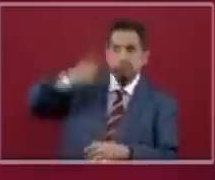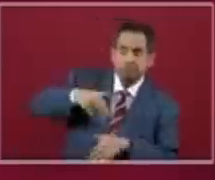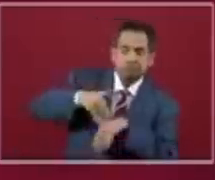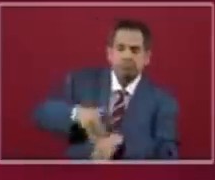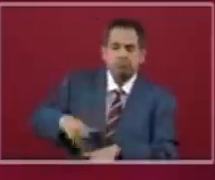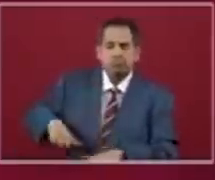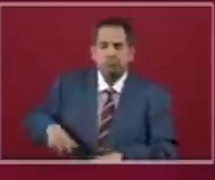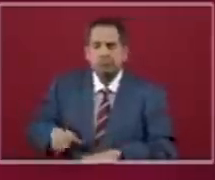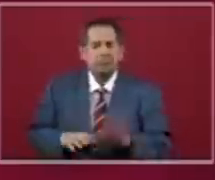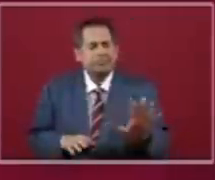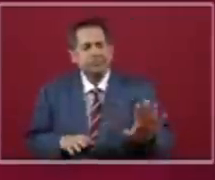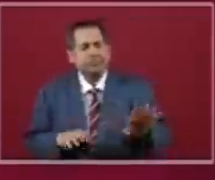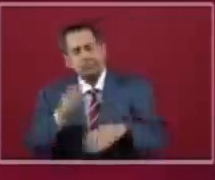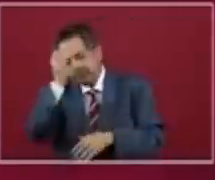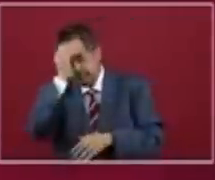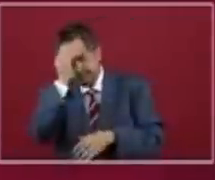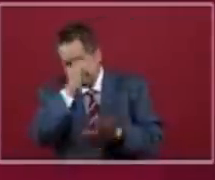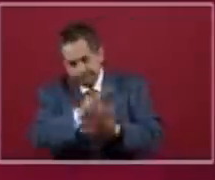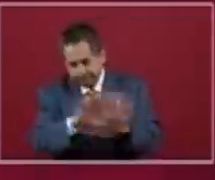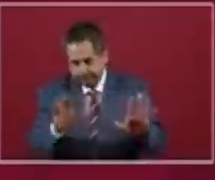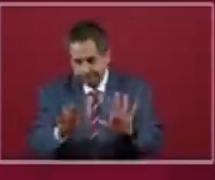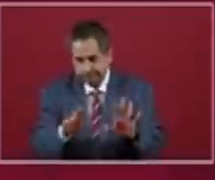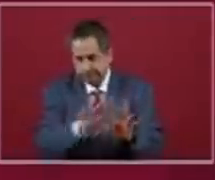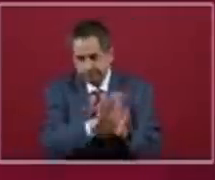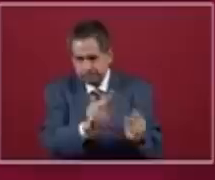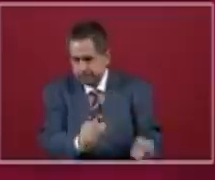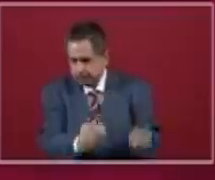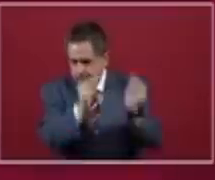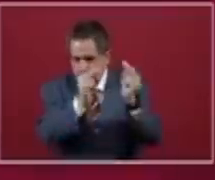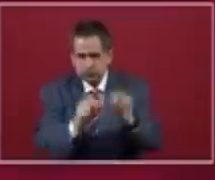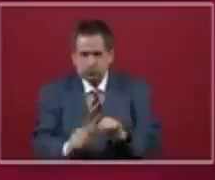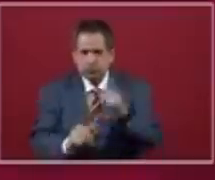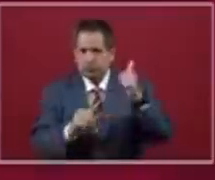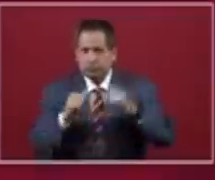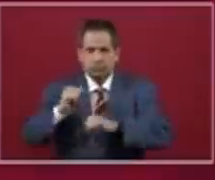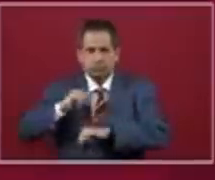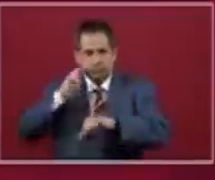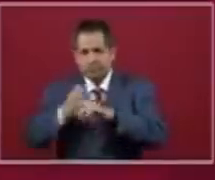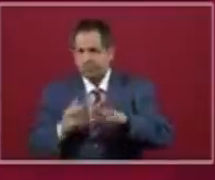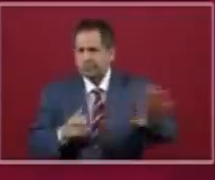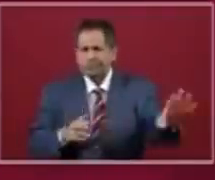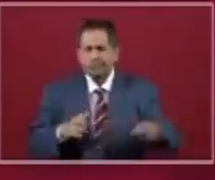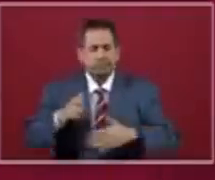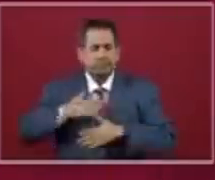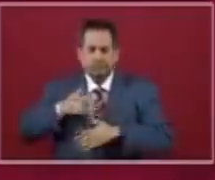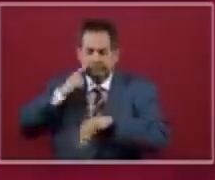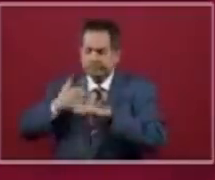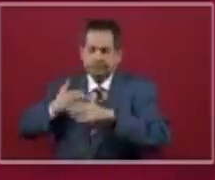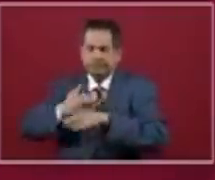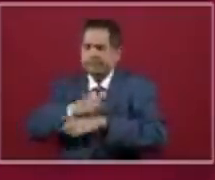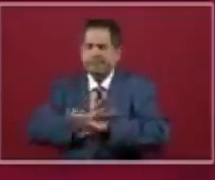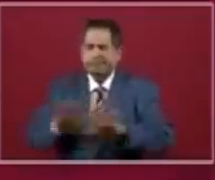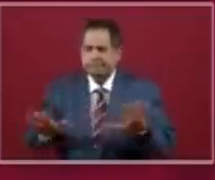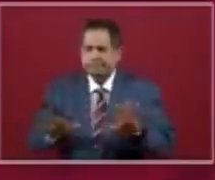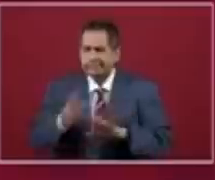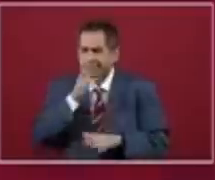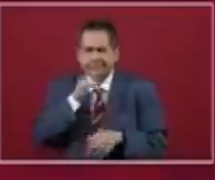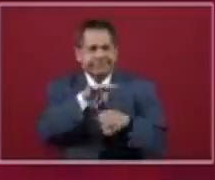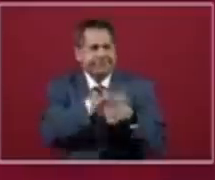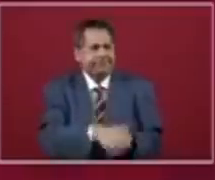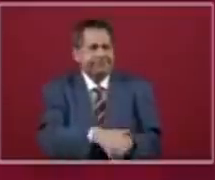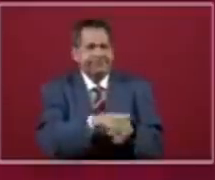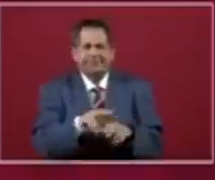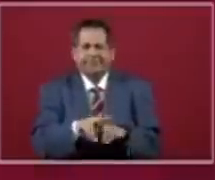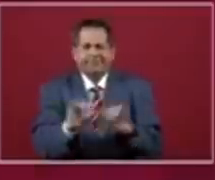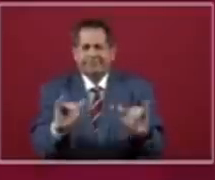aunque no haya opino alcanzado, porque eso es un asunto de otra instancia. No habrá presiones. No nos entonces corresponde. No vamos a presionar a